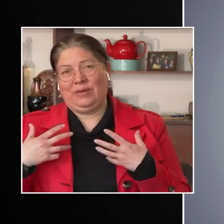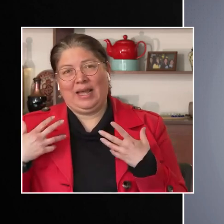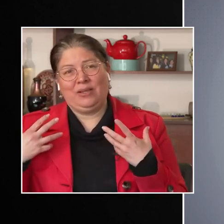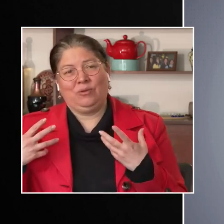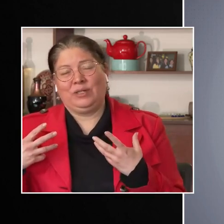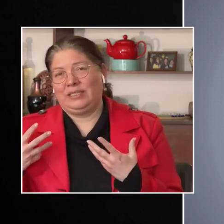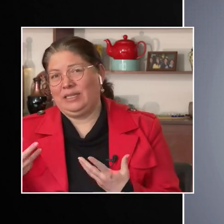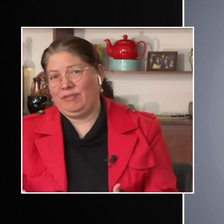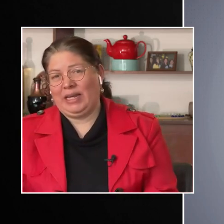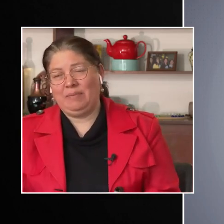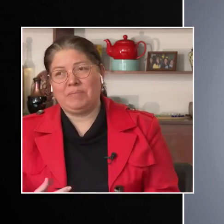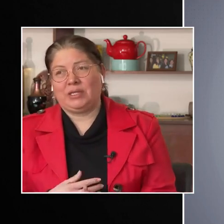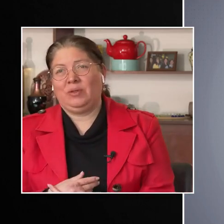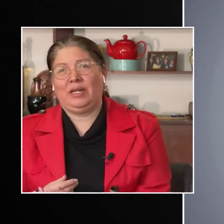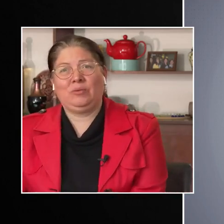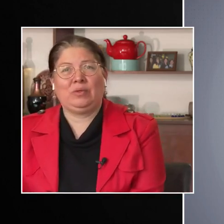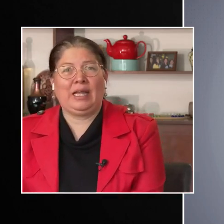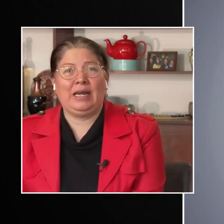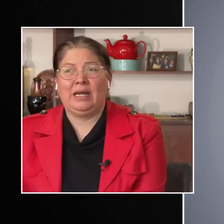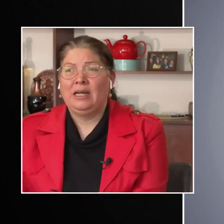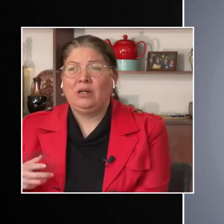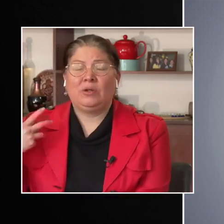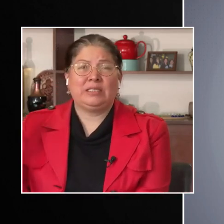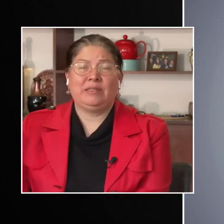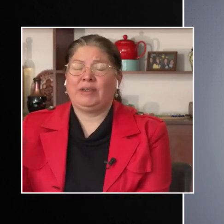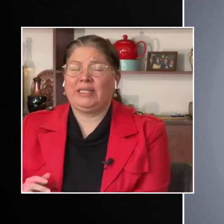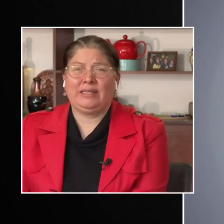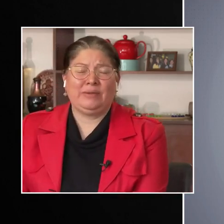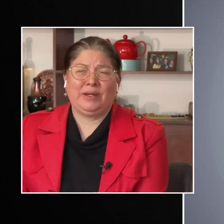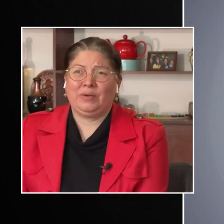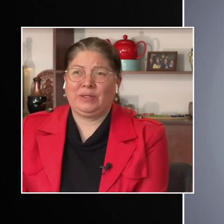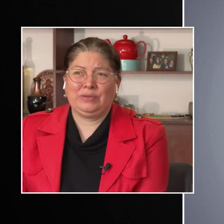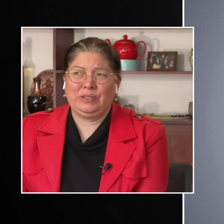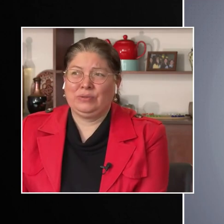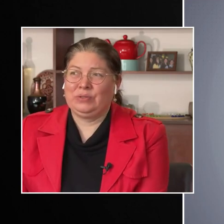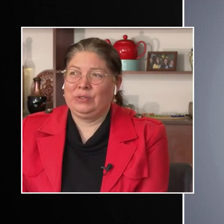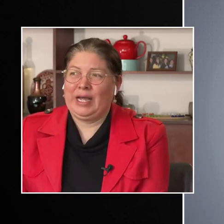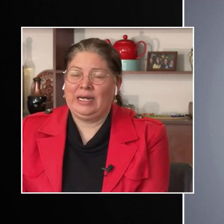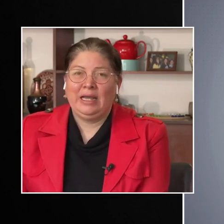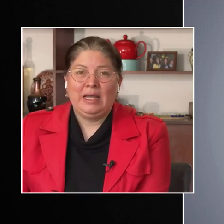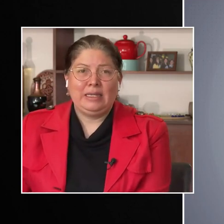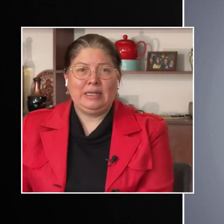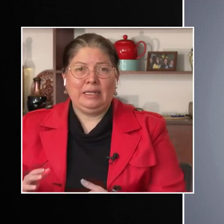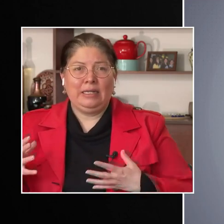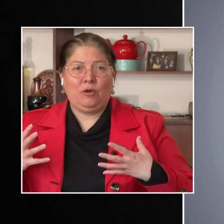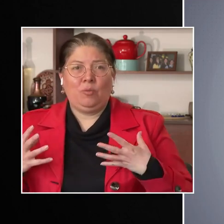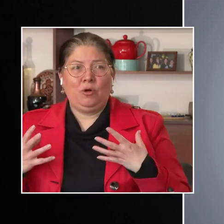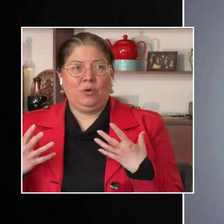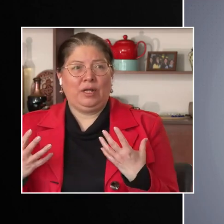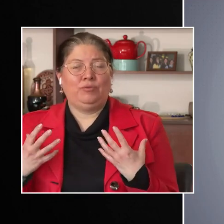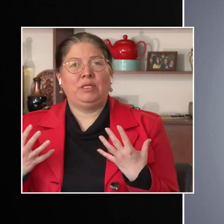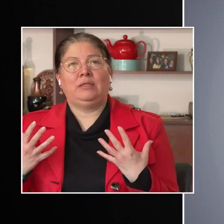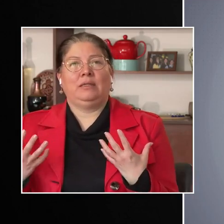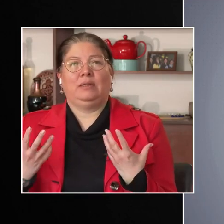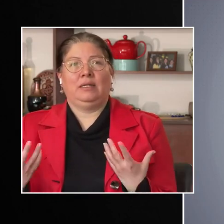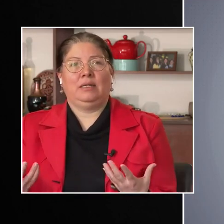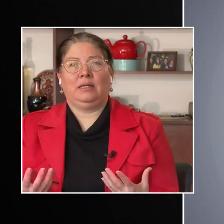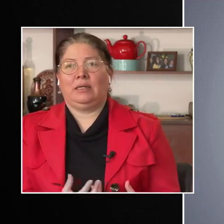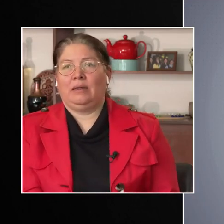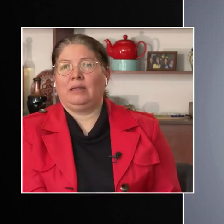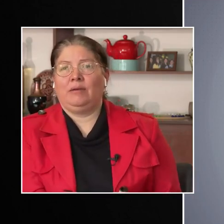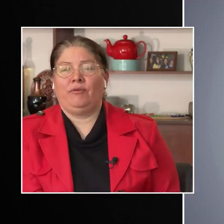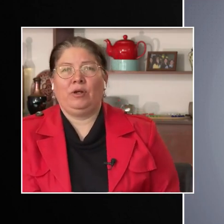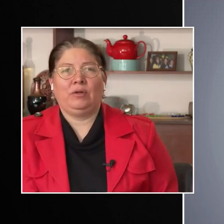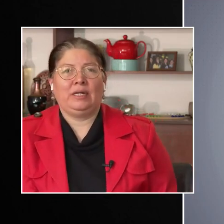un Estado laico, lo que significa el impacto de la tutela, lo que significa tener una Corte Constitucional, ir como logrando